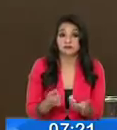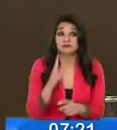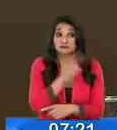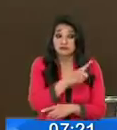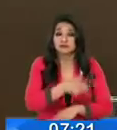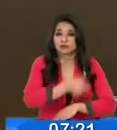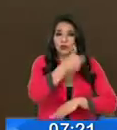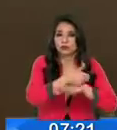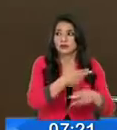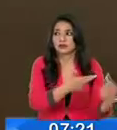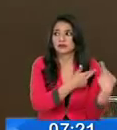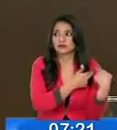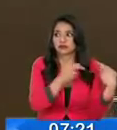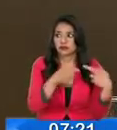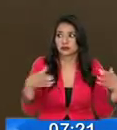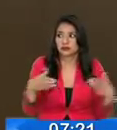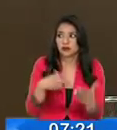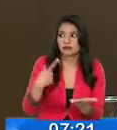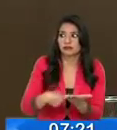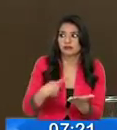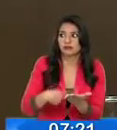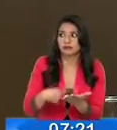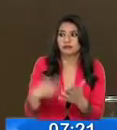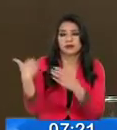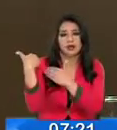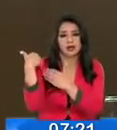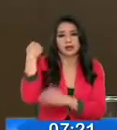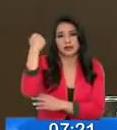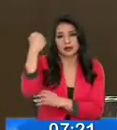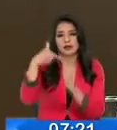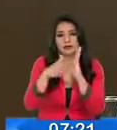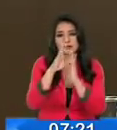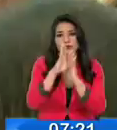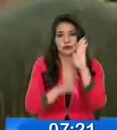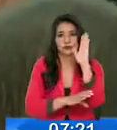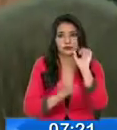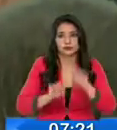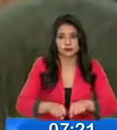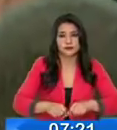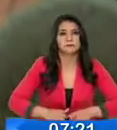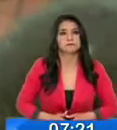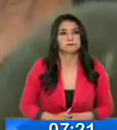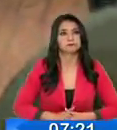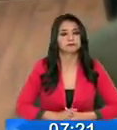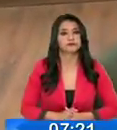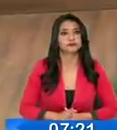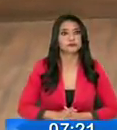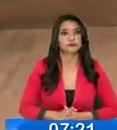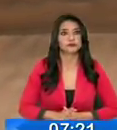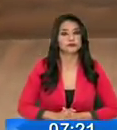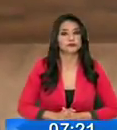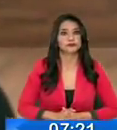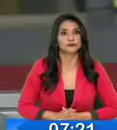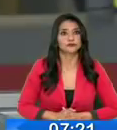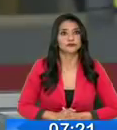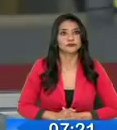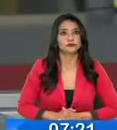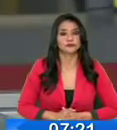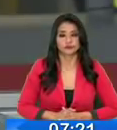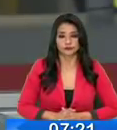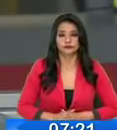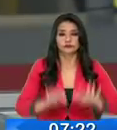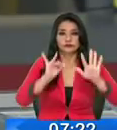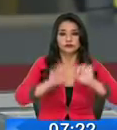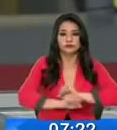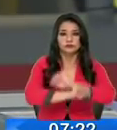competente que puede analizar el tema de garantías y derechos constitucionales en el país. Informó Héctor Romero.